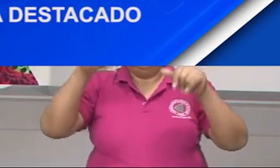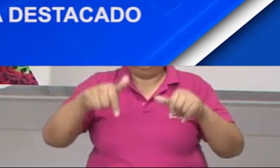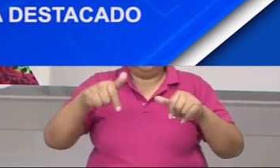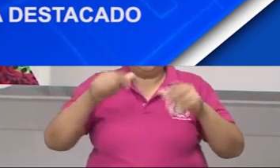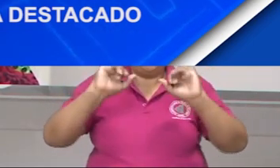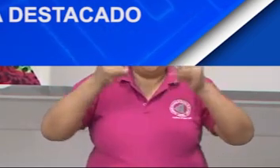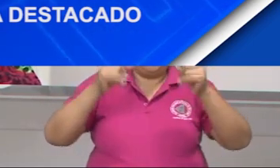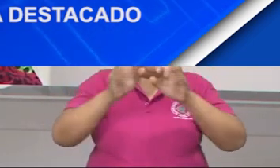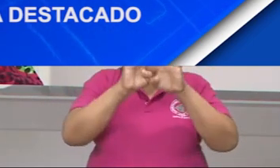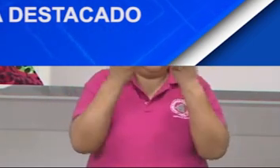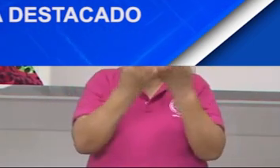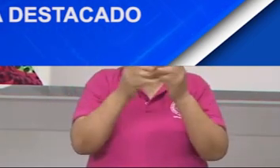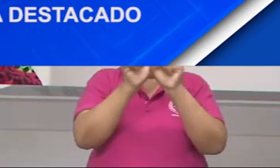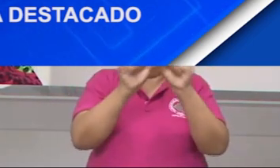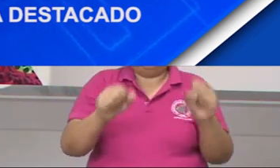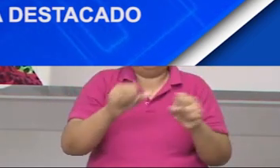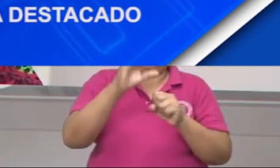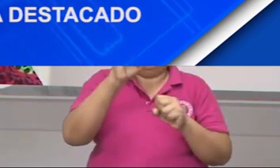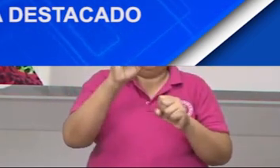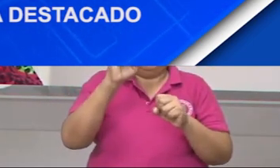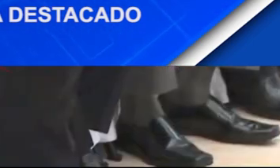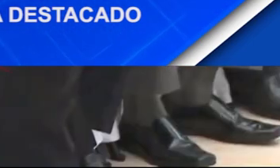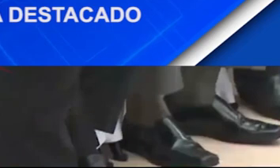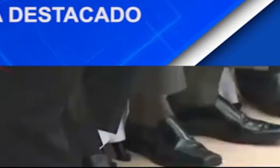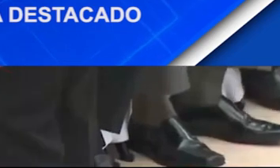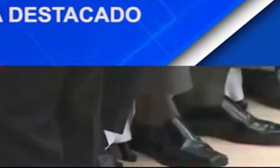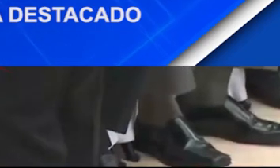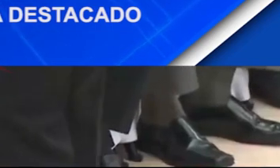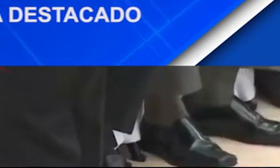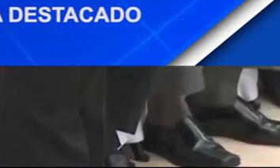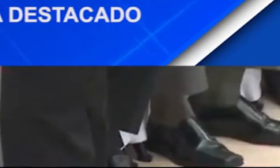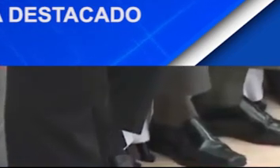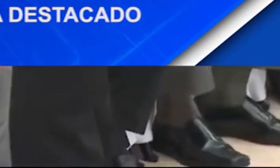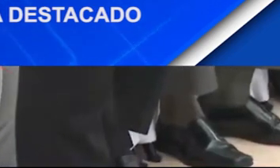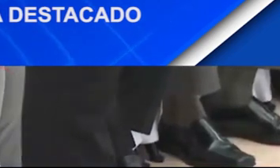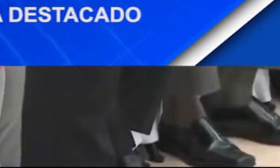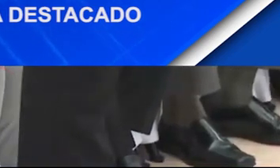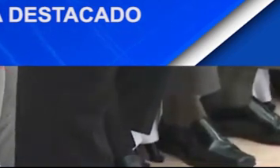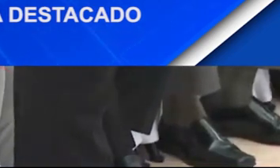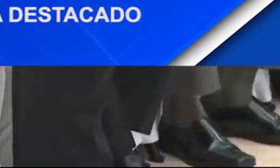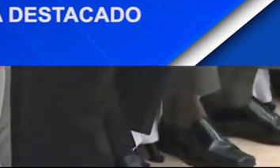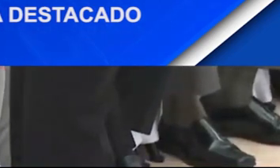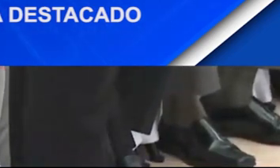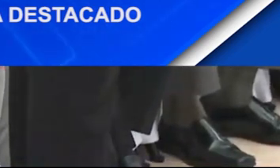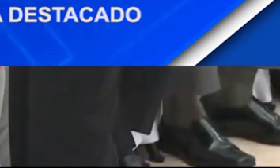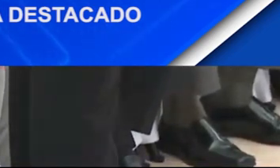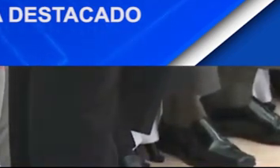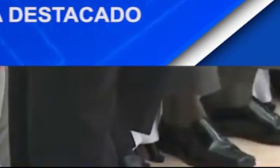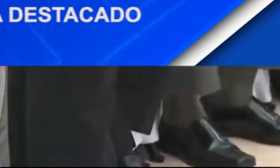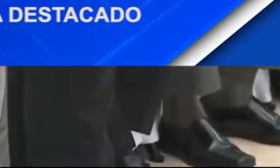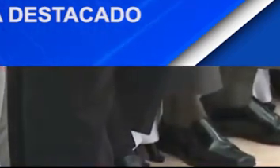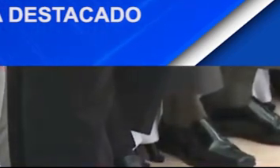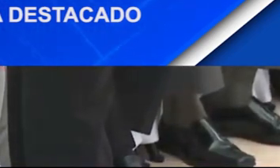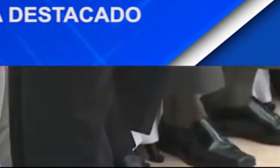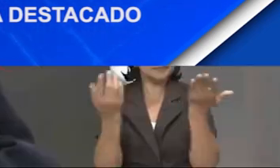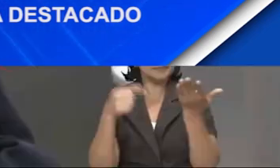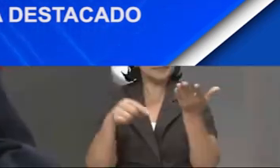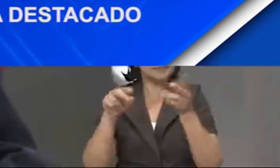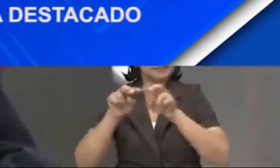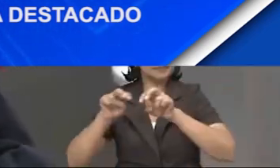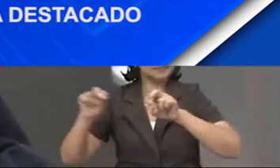Santa Cecilia en la ciudad de Diriamba. Sarria es considerado como uno de los mejores futbolistas del